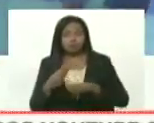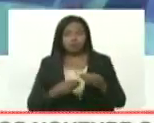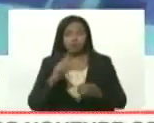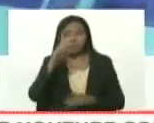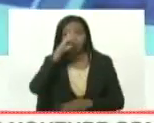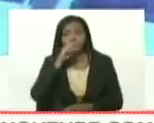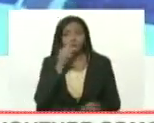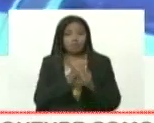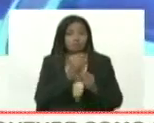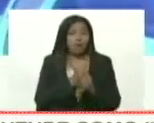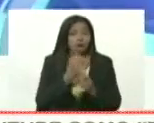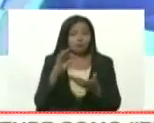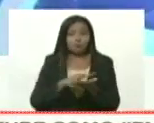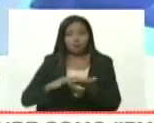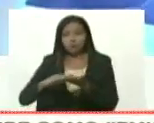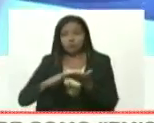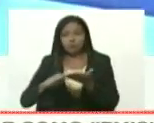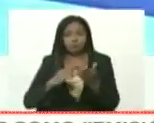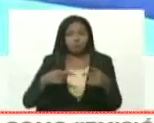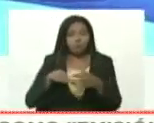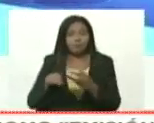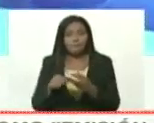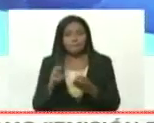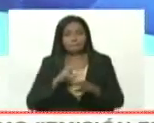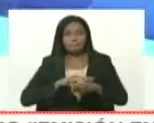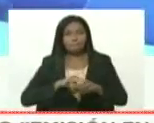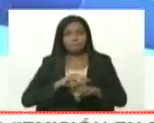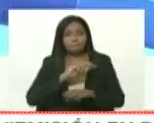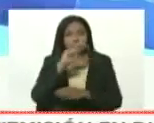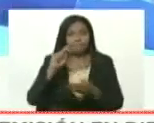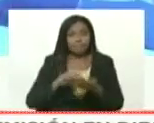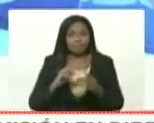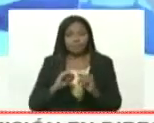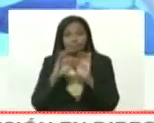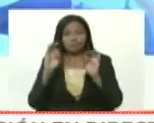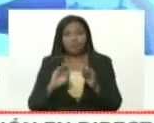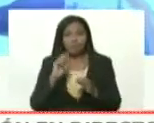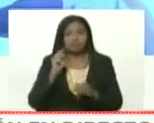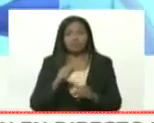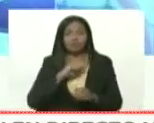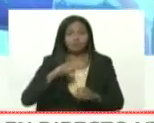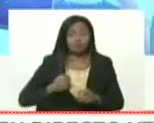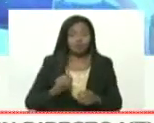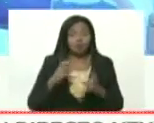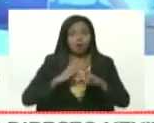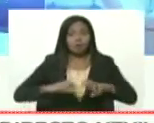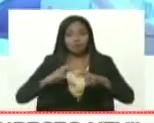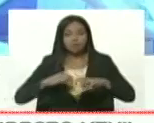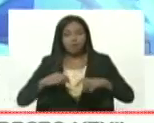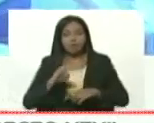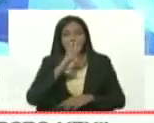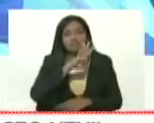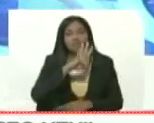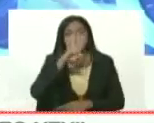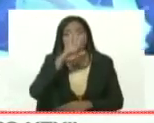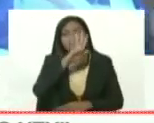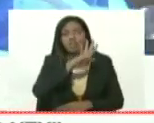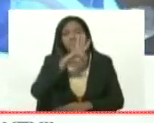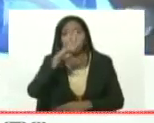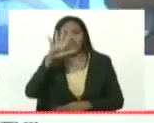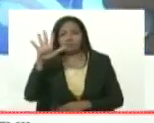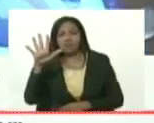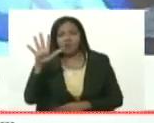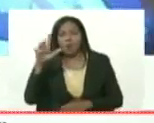año trabajando en la recuperación de equipos médicos a nivel nacional. Hemos revisado 545 equipos